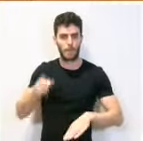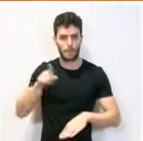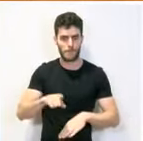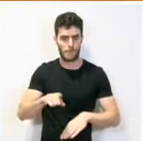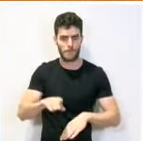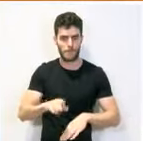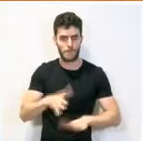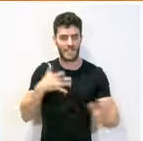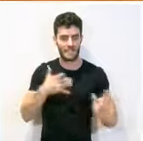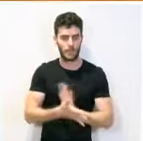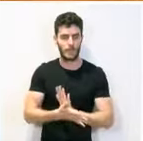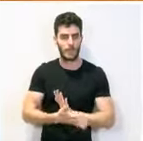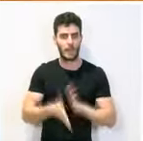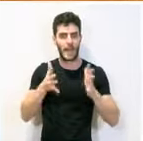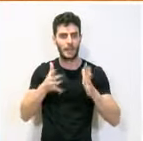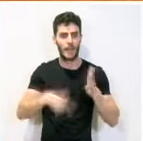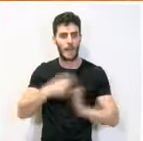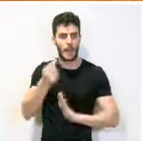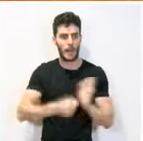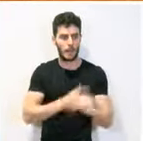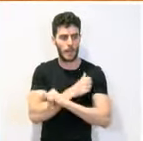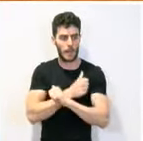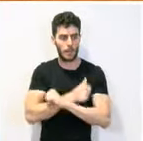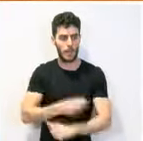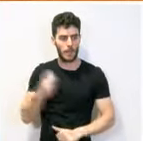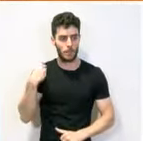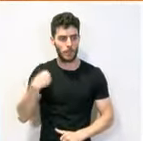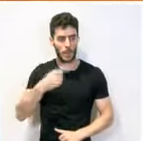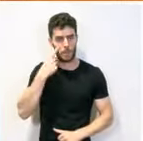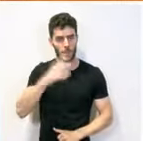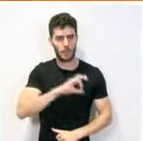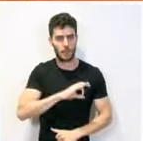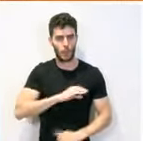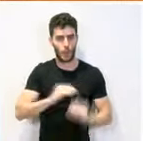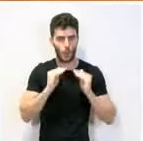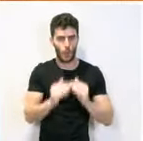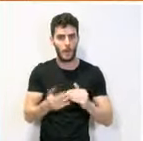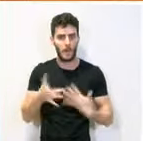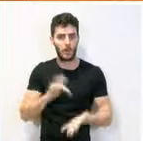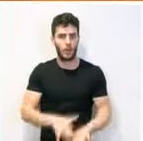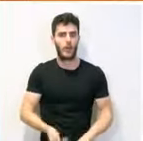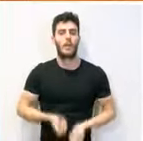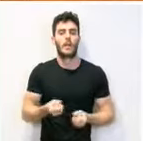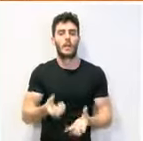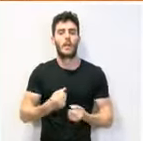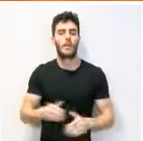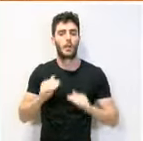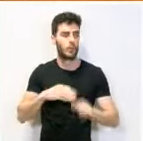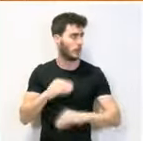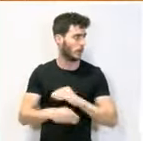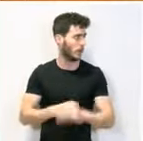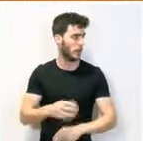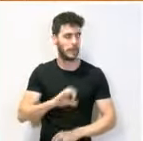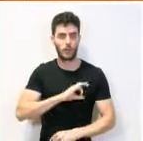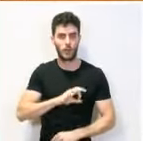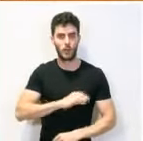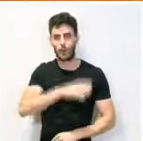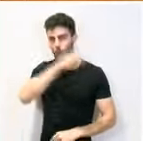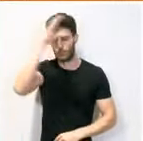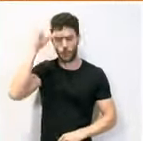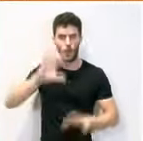es atender esas listas de espera. Mire, señor Cuevas, donde hizo esas declaraciones la señora Andreu no fue en